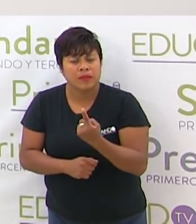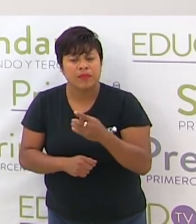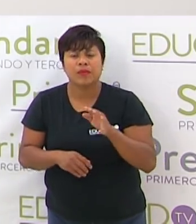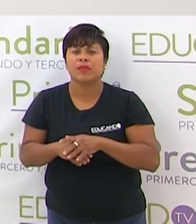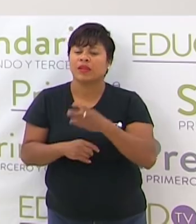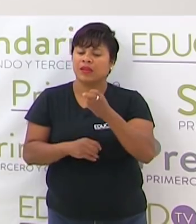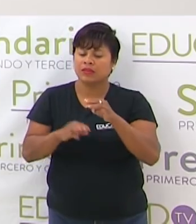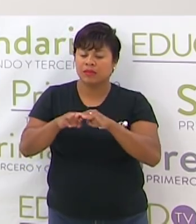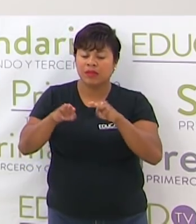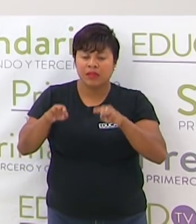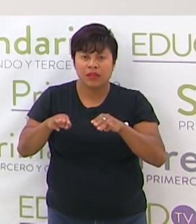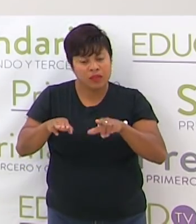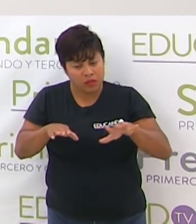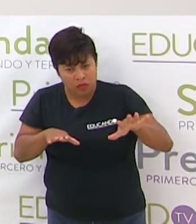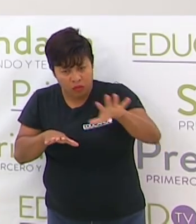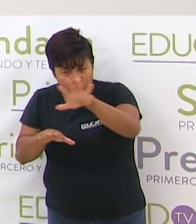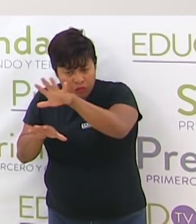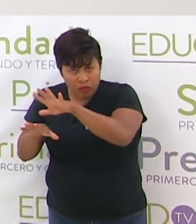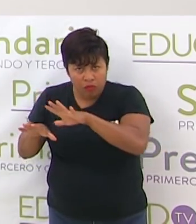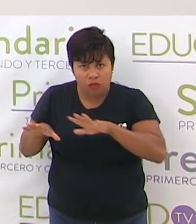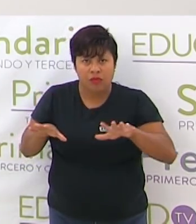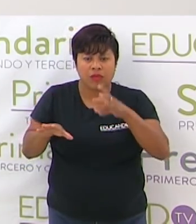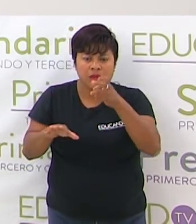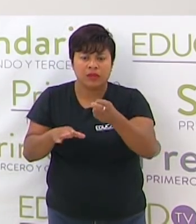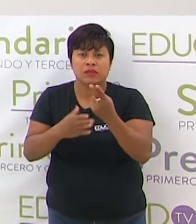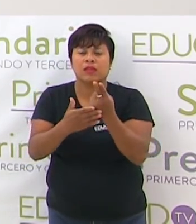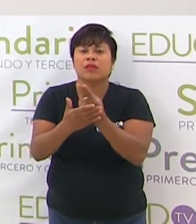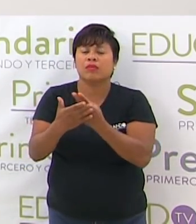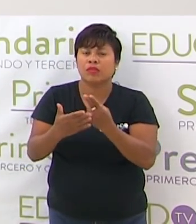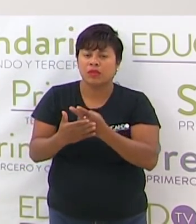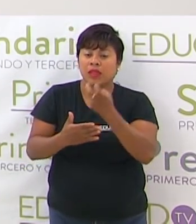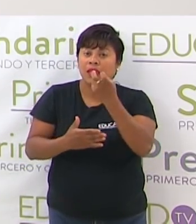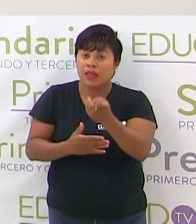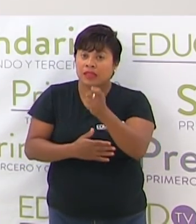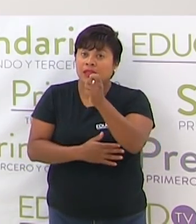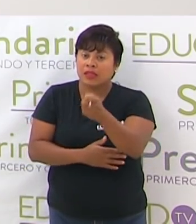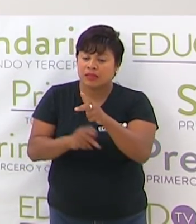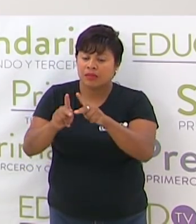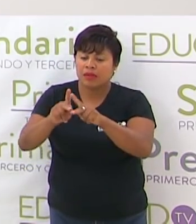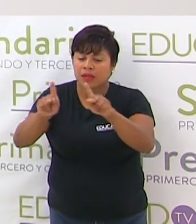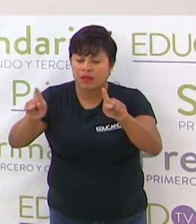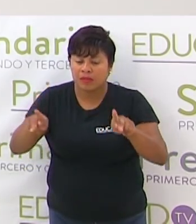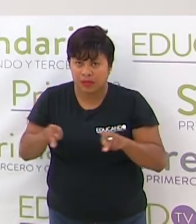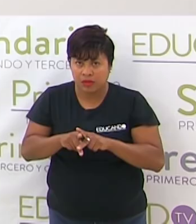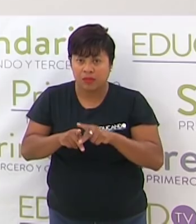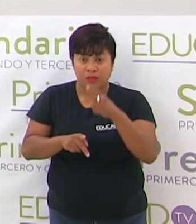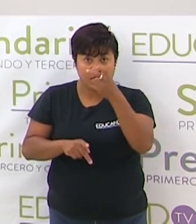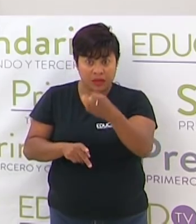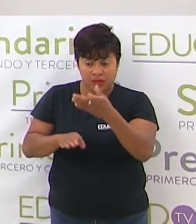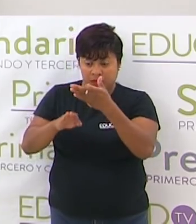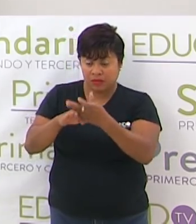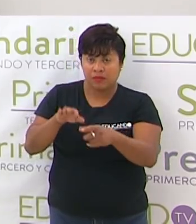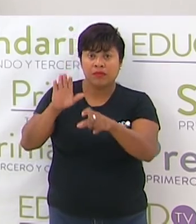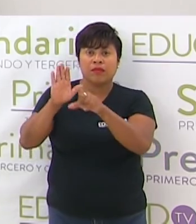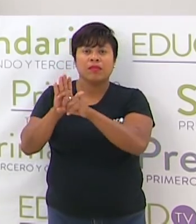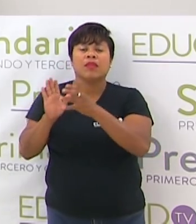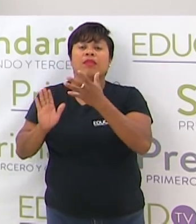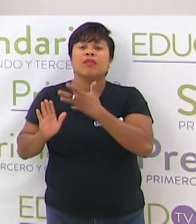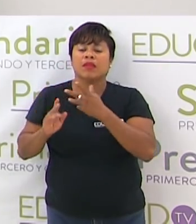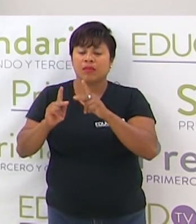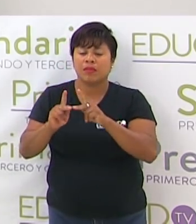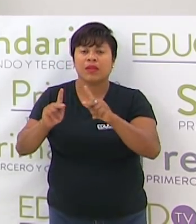qué? Porque es lo que mide todo alrededor. Ese es su perímetro. Por lo tanto, esta figura tiene